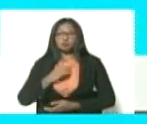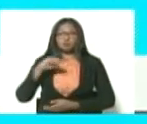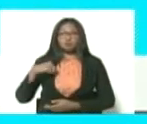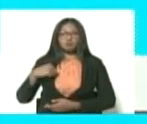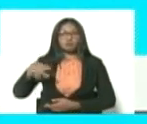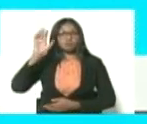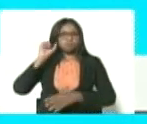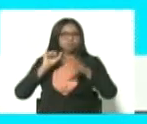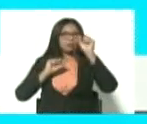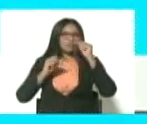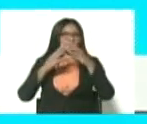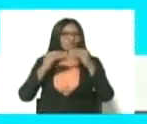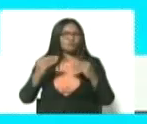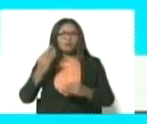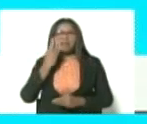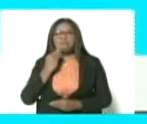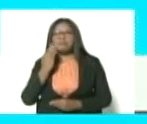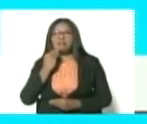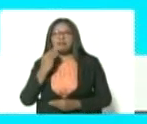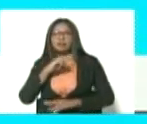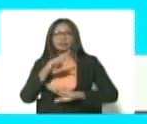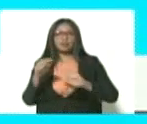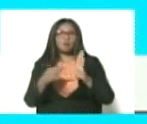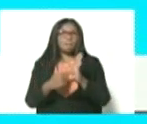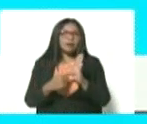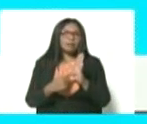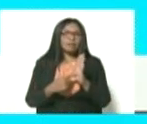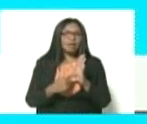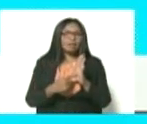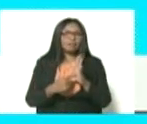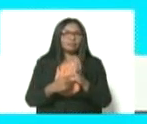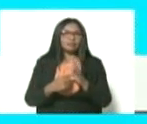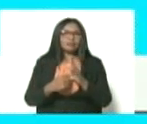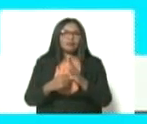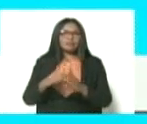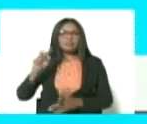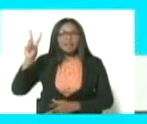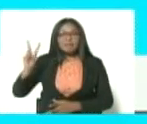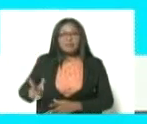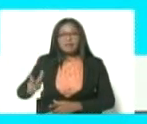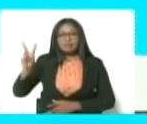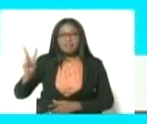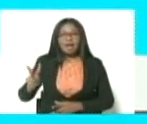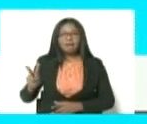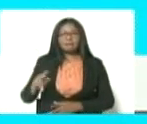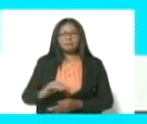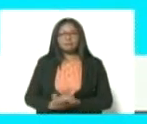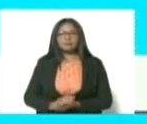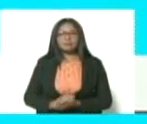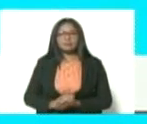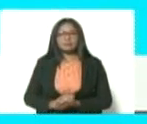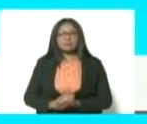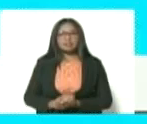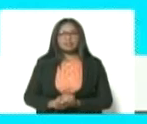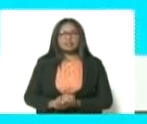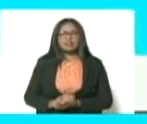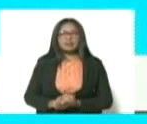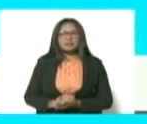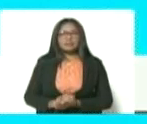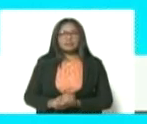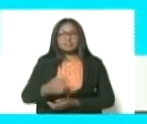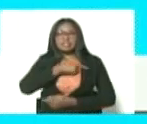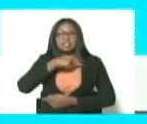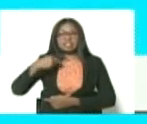de todas las experiencias, la experiencia de Vietnam, la experiencia de la China, la